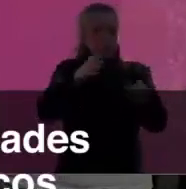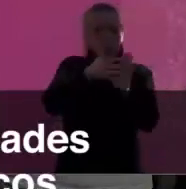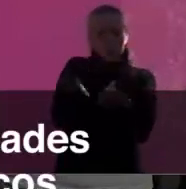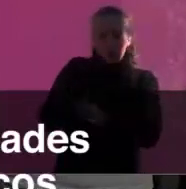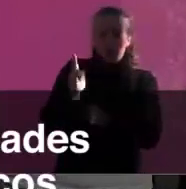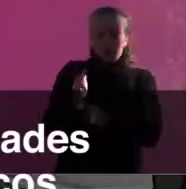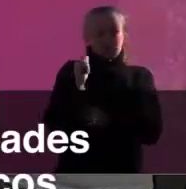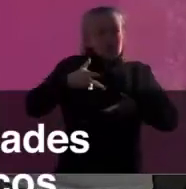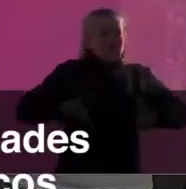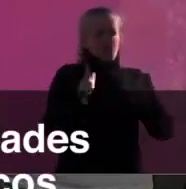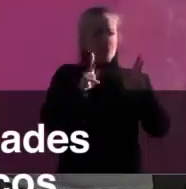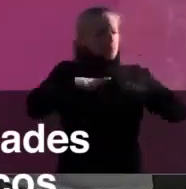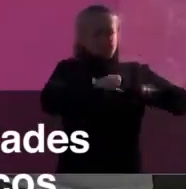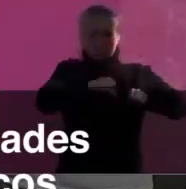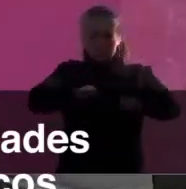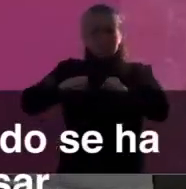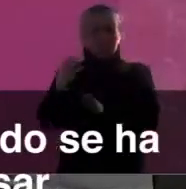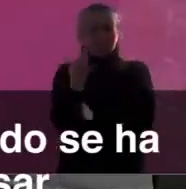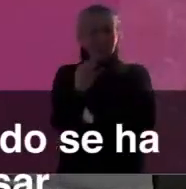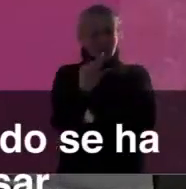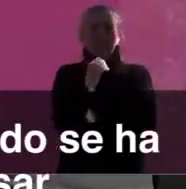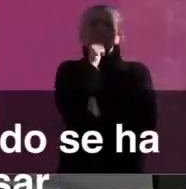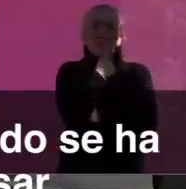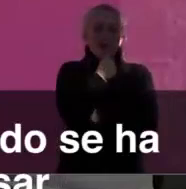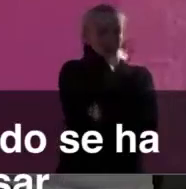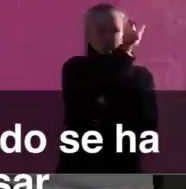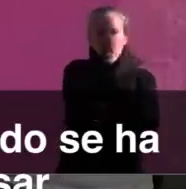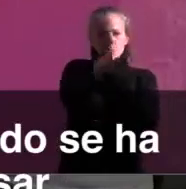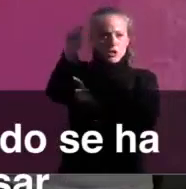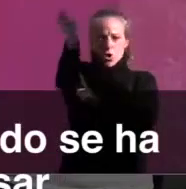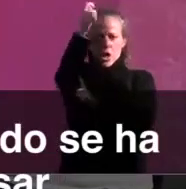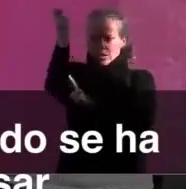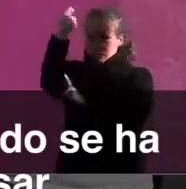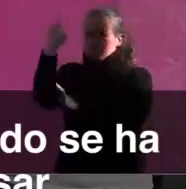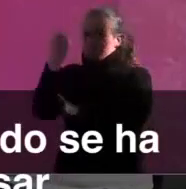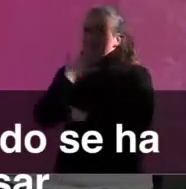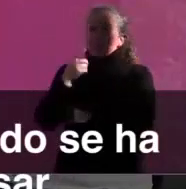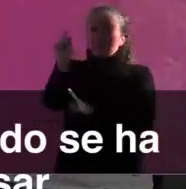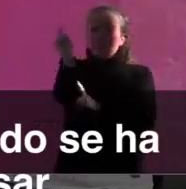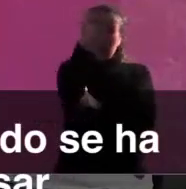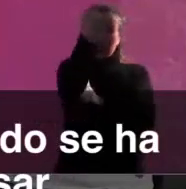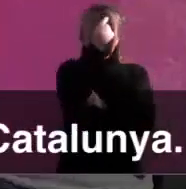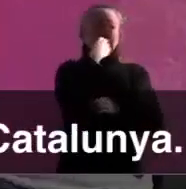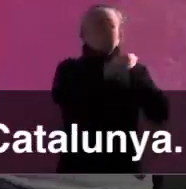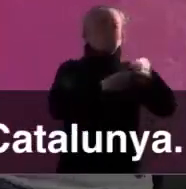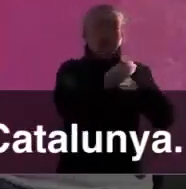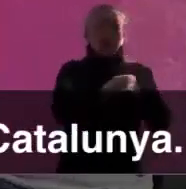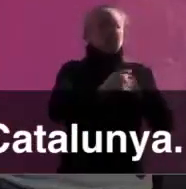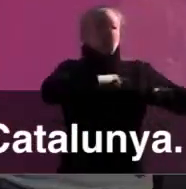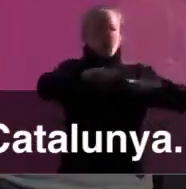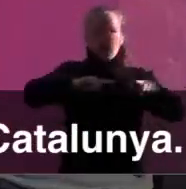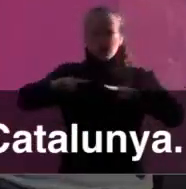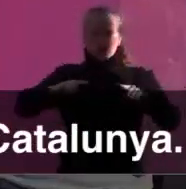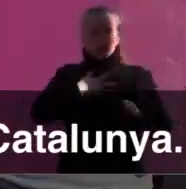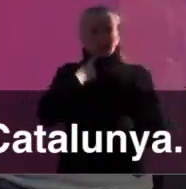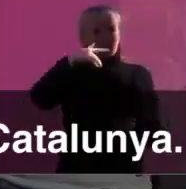y libertades nunca las han logrado los partidos políticos. Siempre las ha conseguido la ciudadanía cuando se ha organizado y cuando no se ha dejado pisar. Y ahora es el